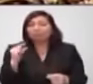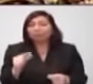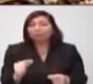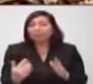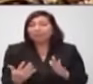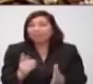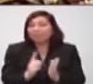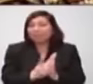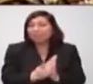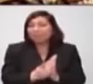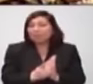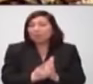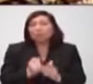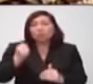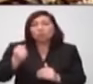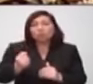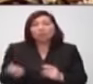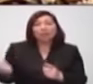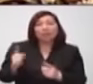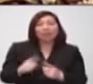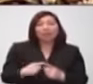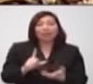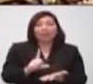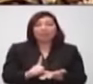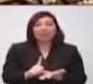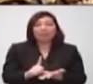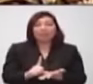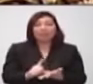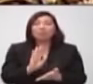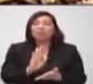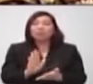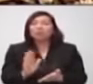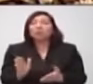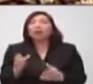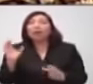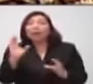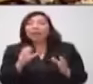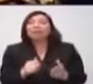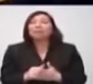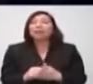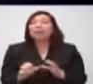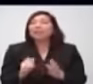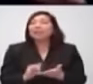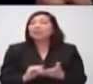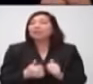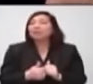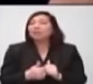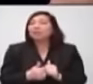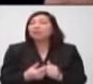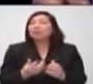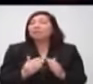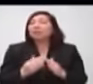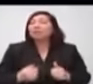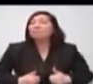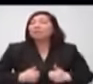entre 15 minutos de llegar desde Chosica a Lima, obviamente, y sus factores climatológicos, la hacen que se convierta en una opción de